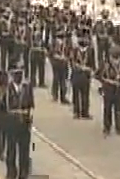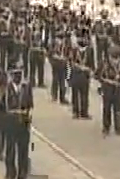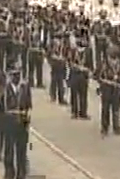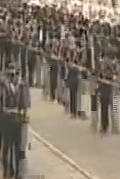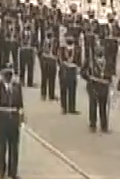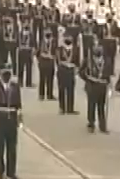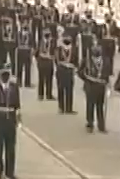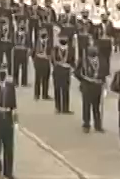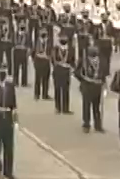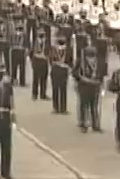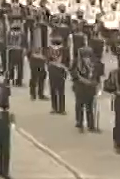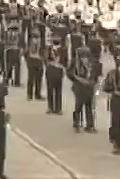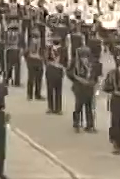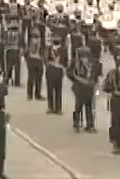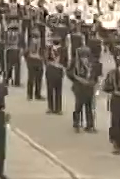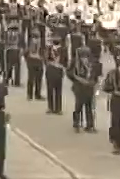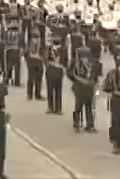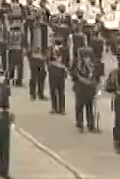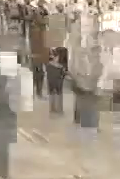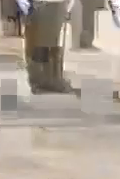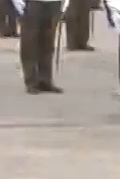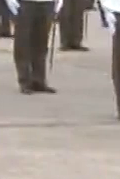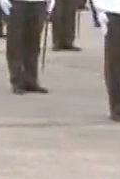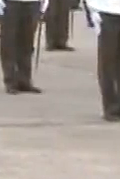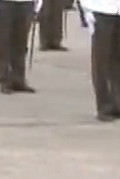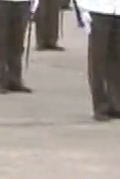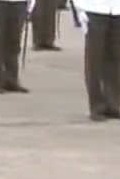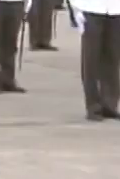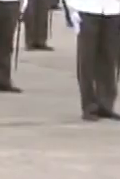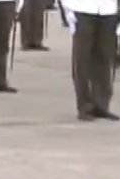Fuerza Armada Nacional Bolivariana.